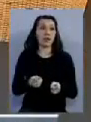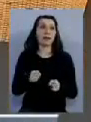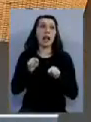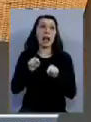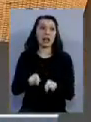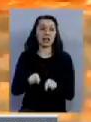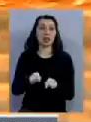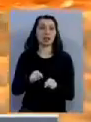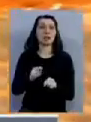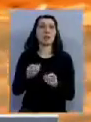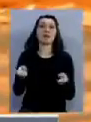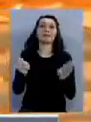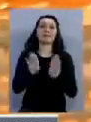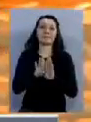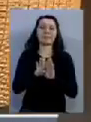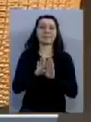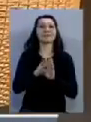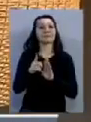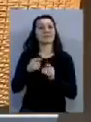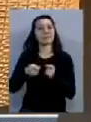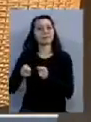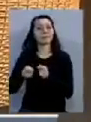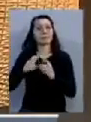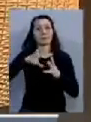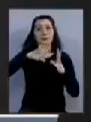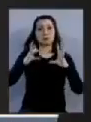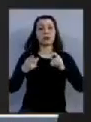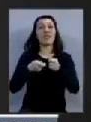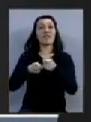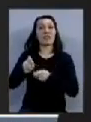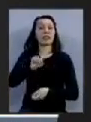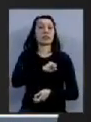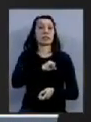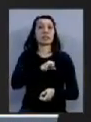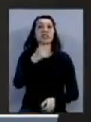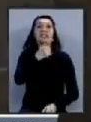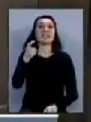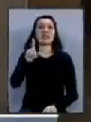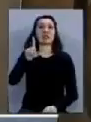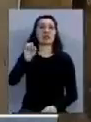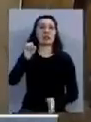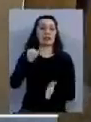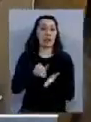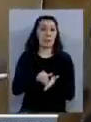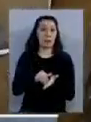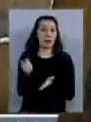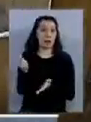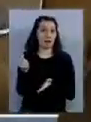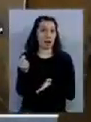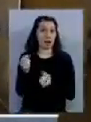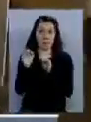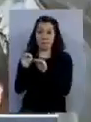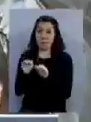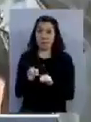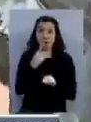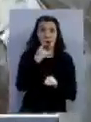aquí donde cerramos el ciclo. La pantalla es vendida en la capital por 170 mil pesos. La misma